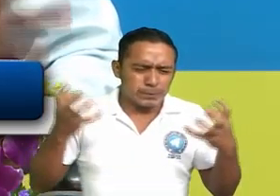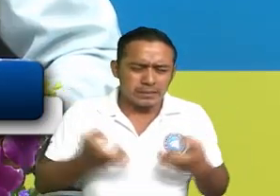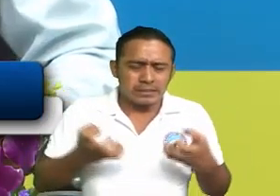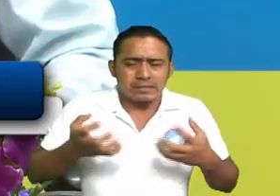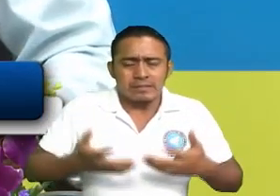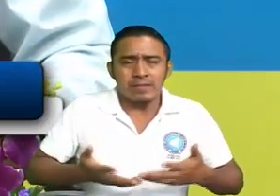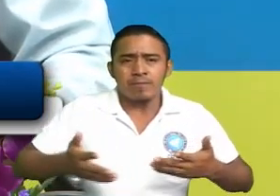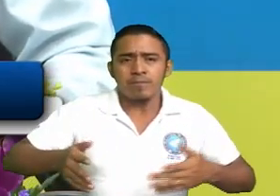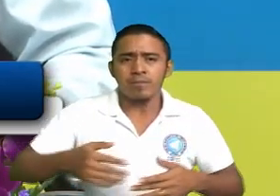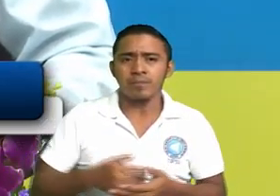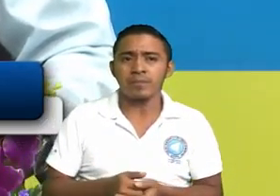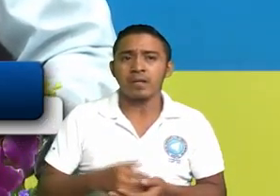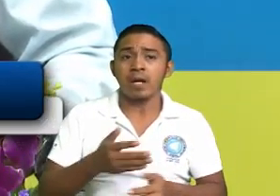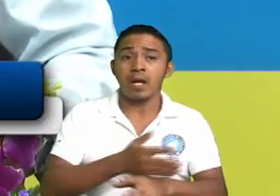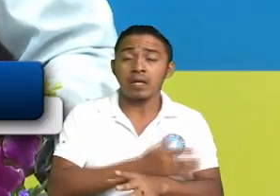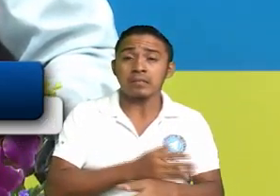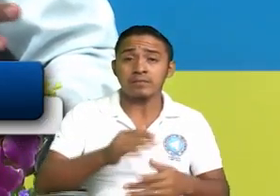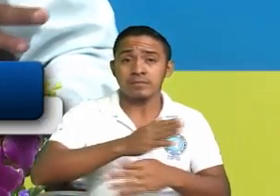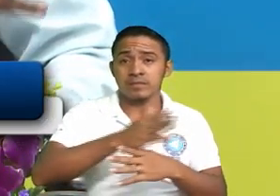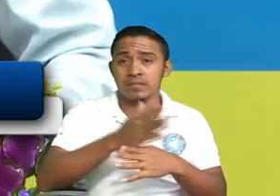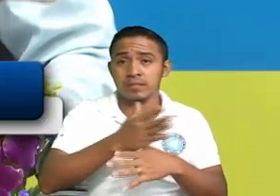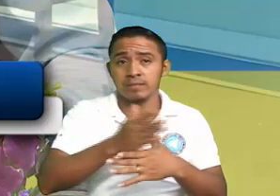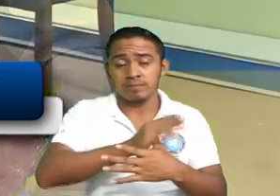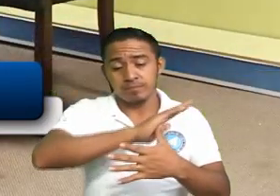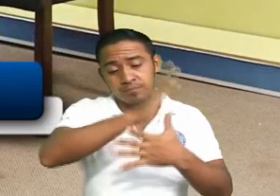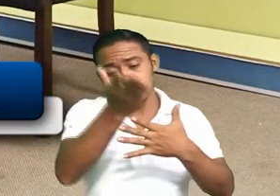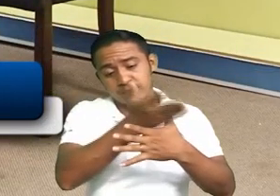bebé. Ahora, doctora,